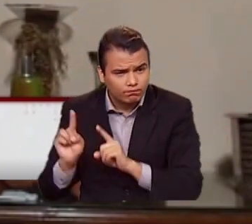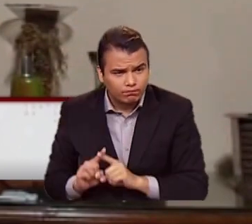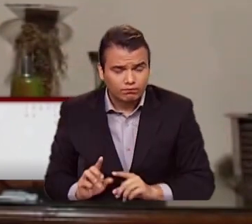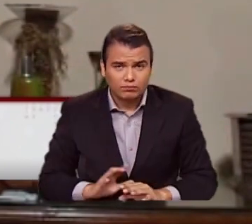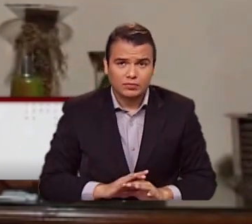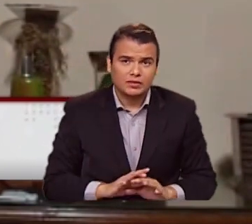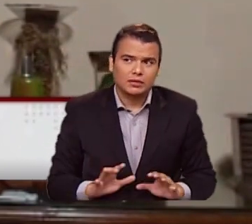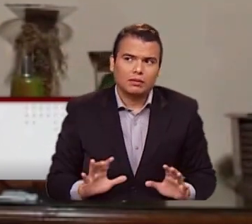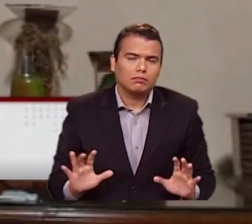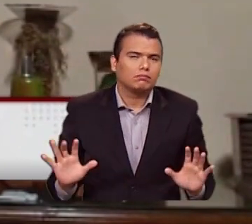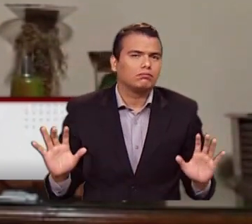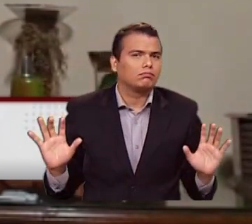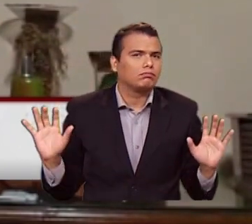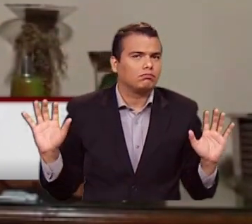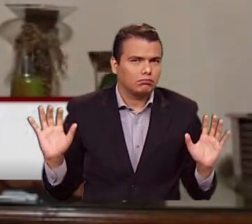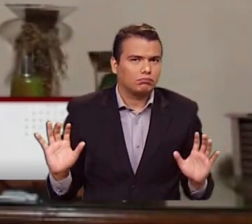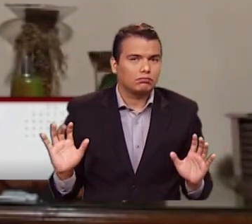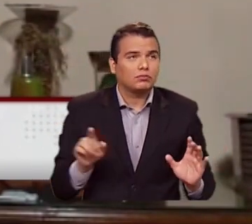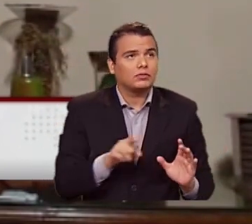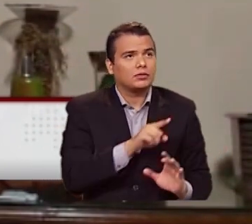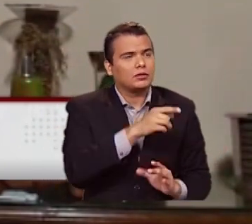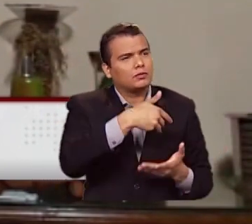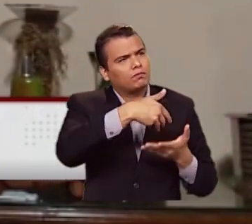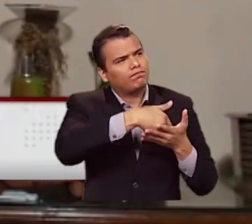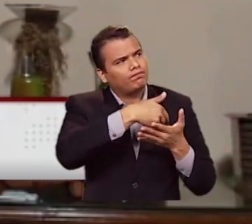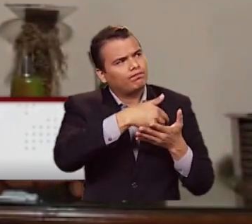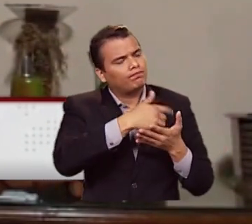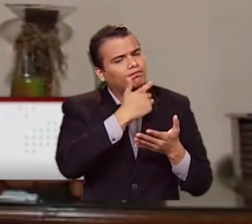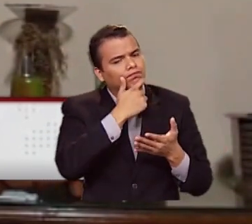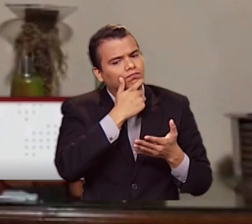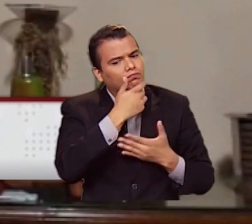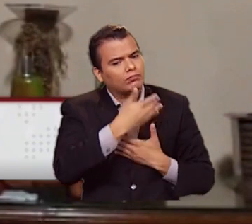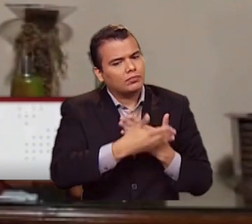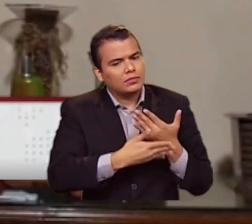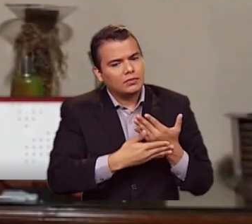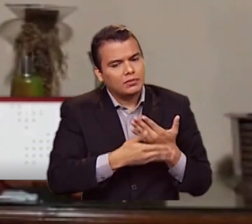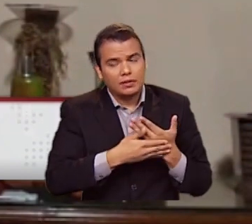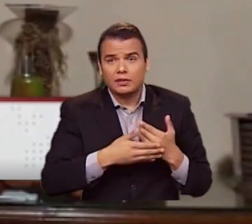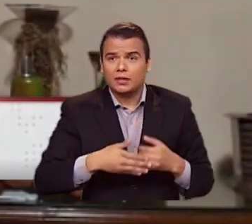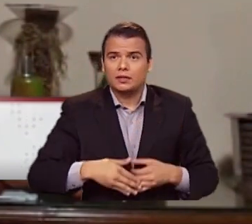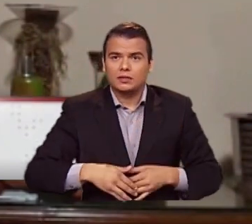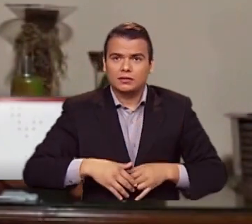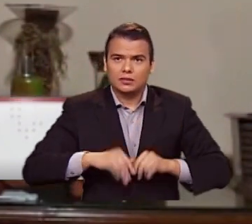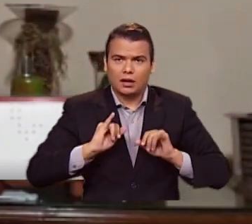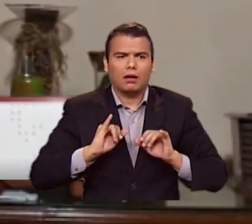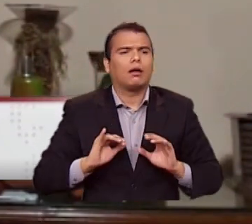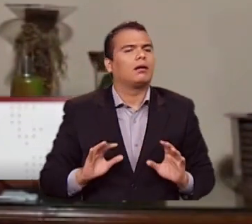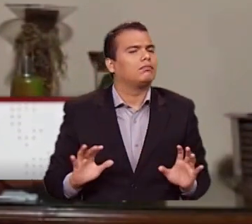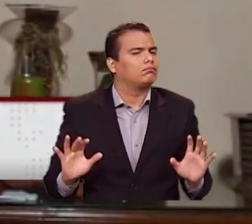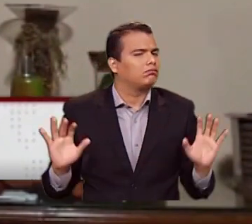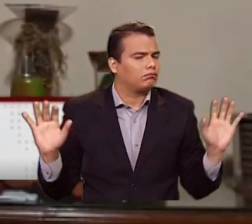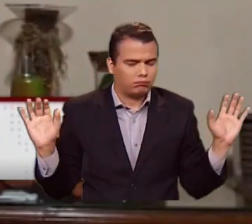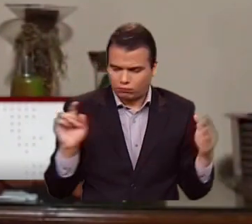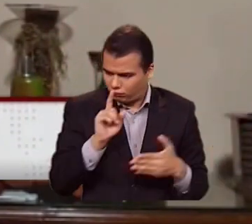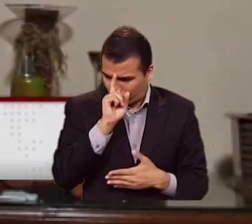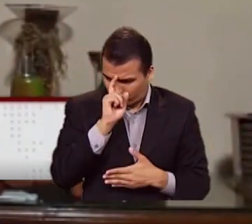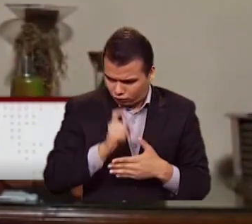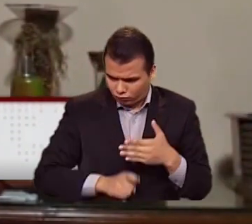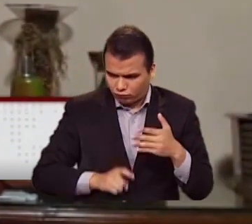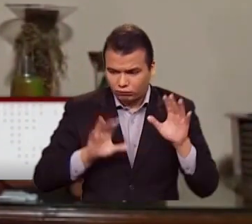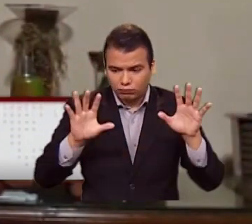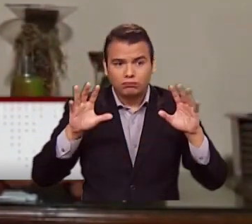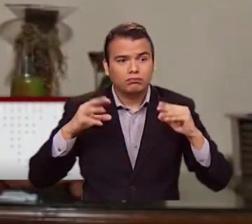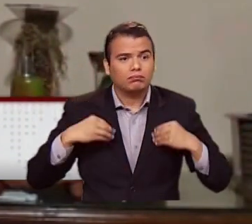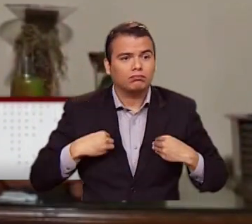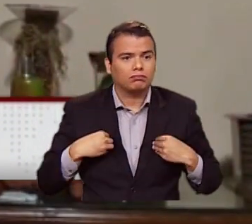médico de la selección ya había hecho algunos requerimientos para cada uno de nosotros,